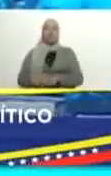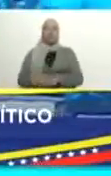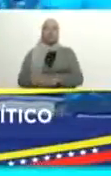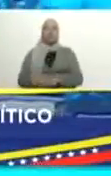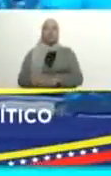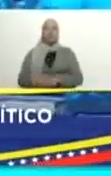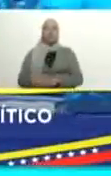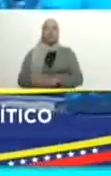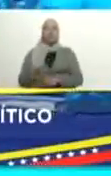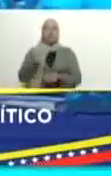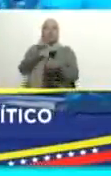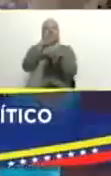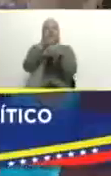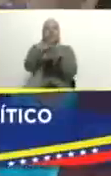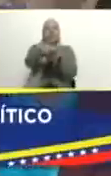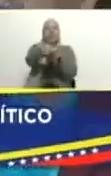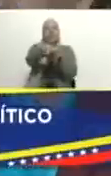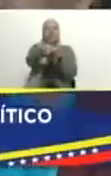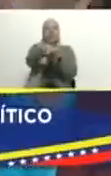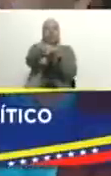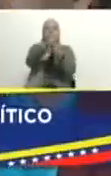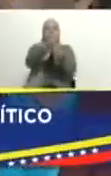de Tucupita, del Tamacuro,